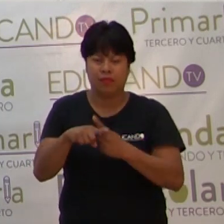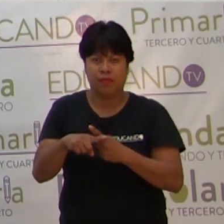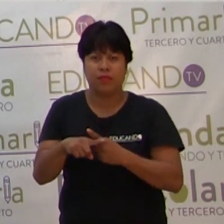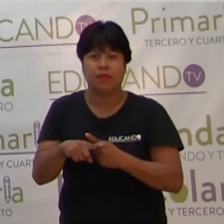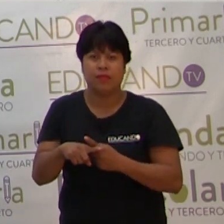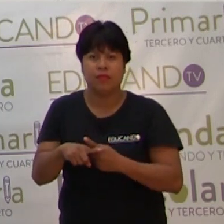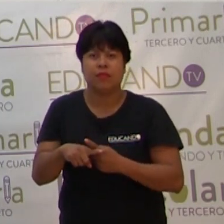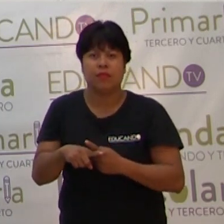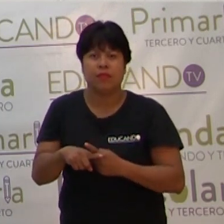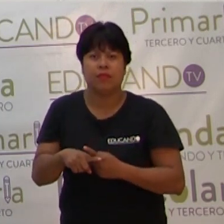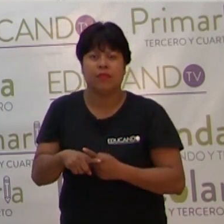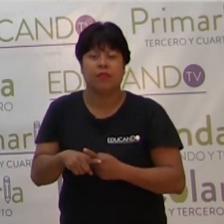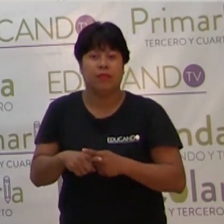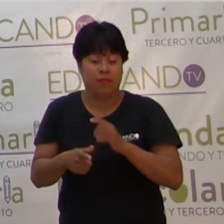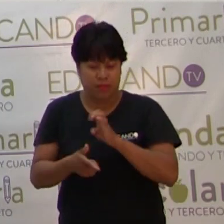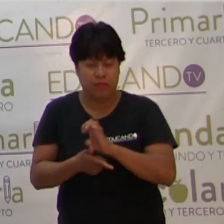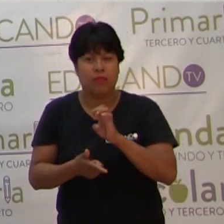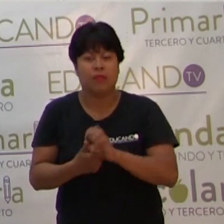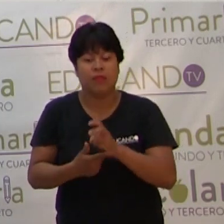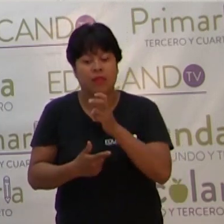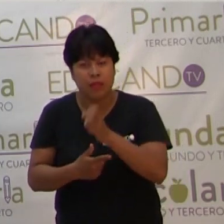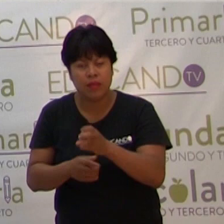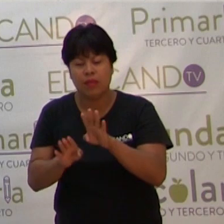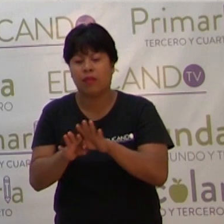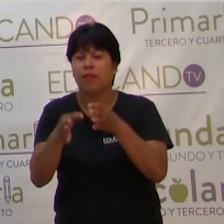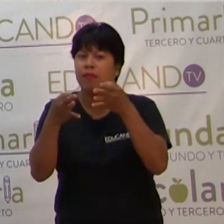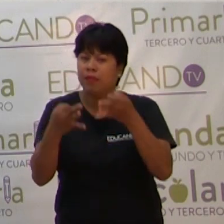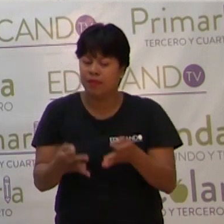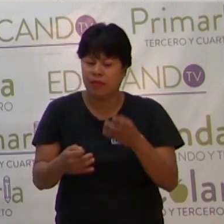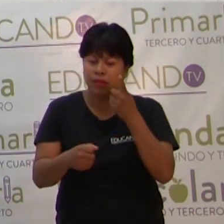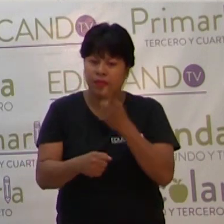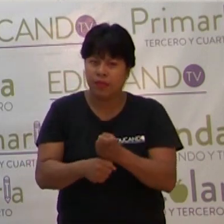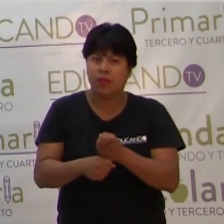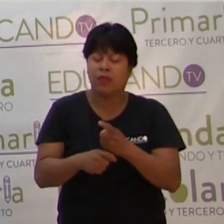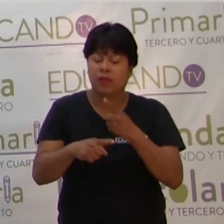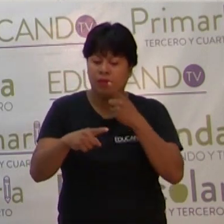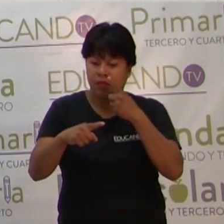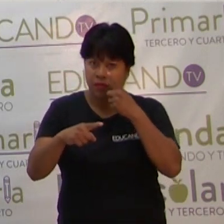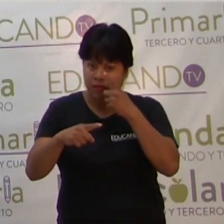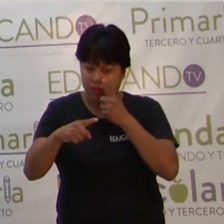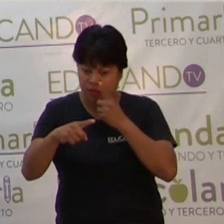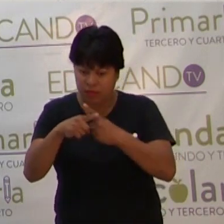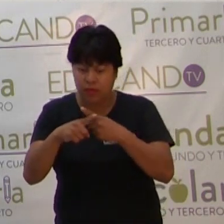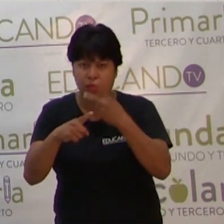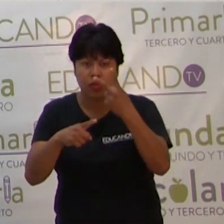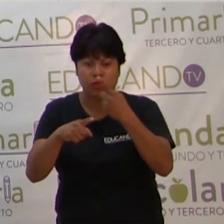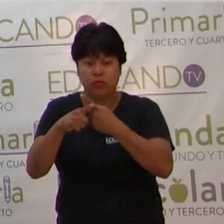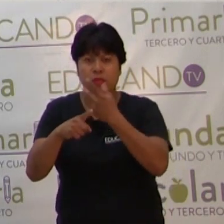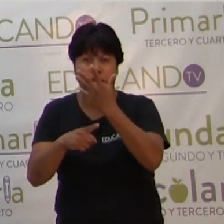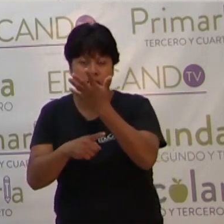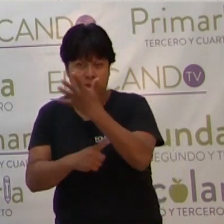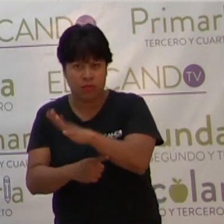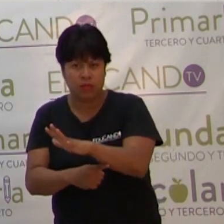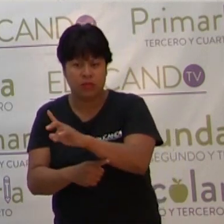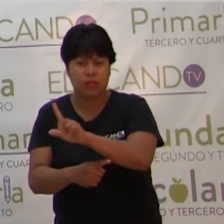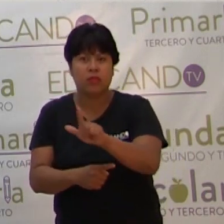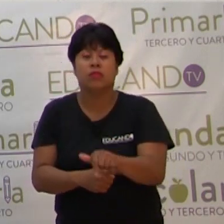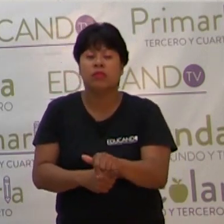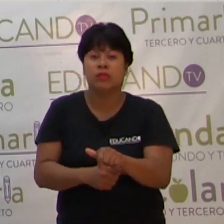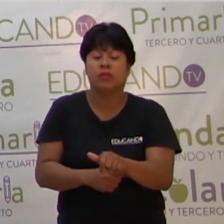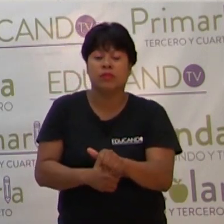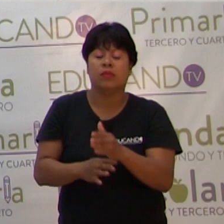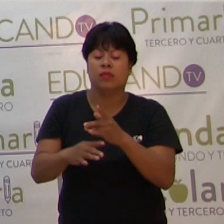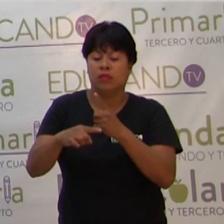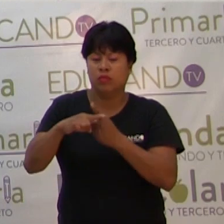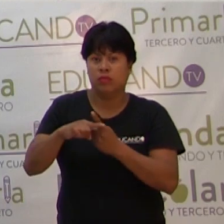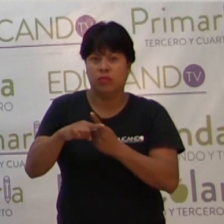multiplicación. Y entonces aquí está correcto que primero se haya resuelto la multiplicación. 2 por 5 son 10. Después se hacen